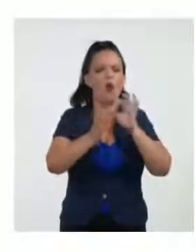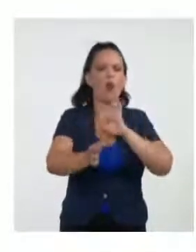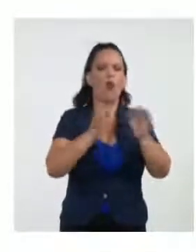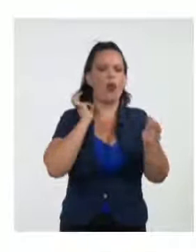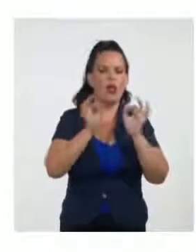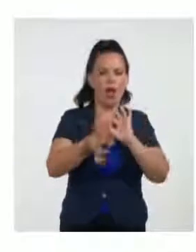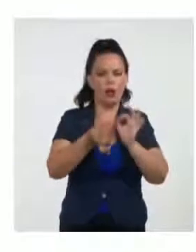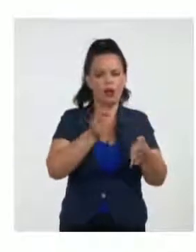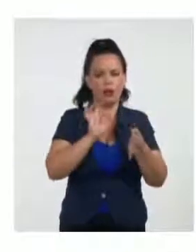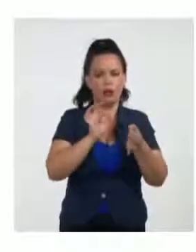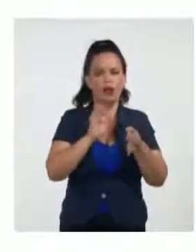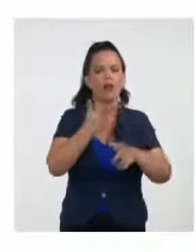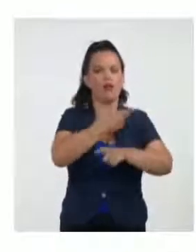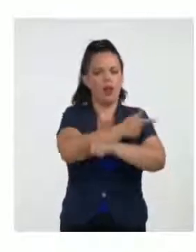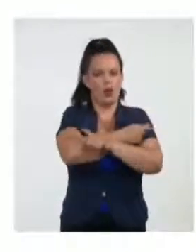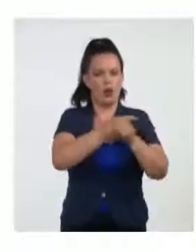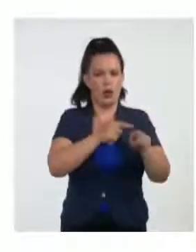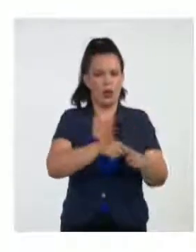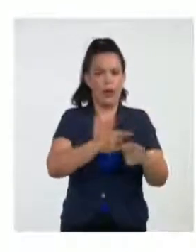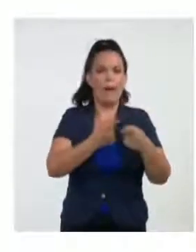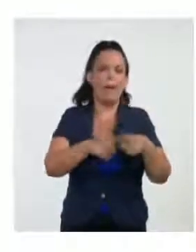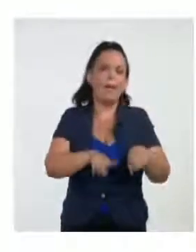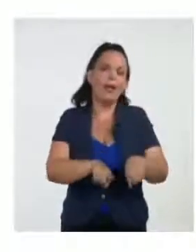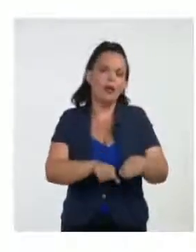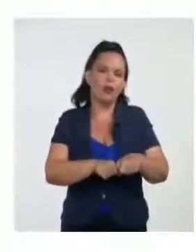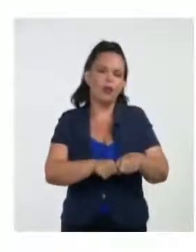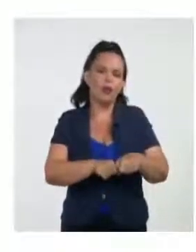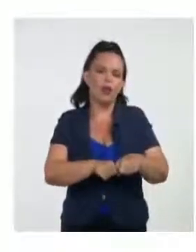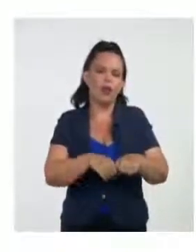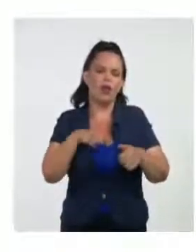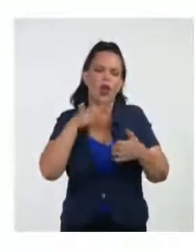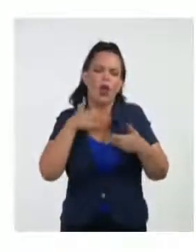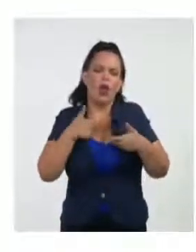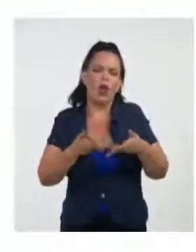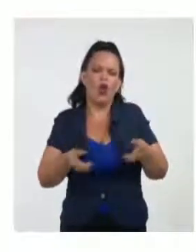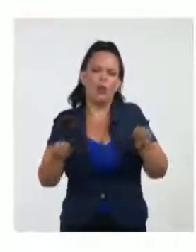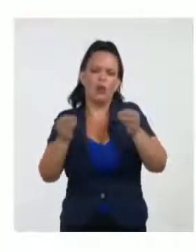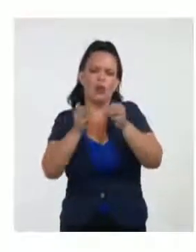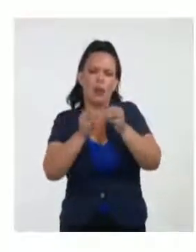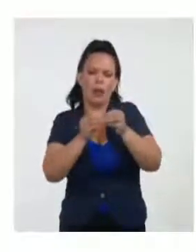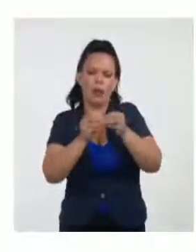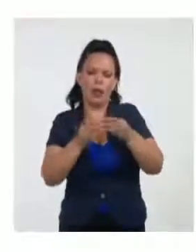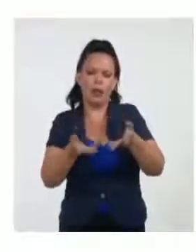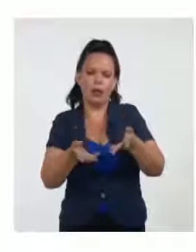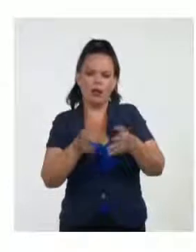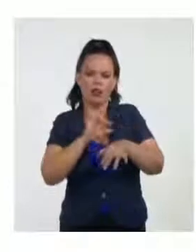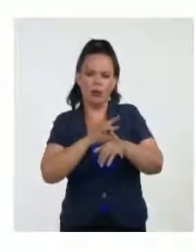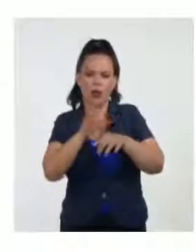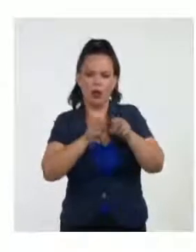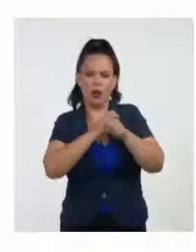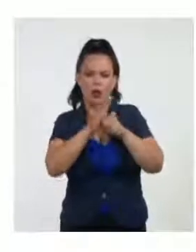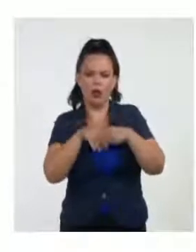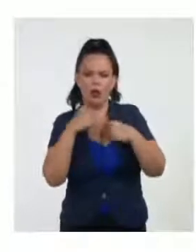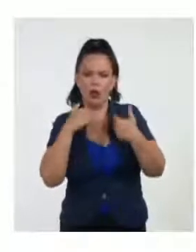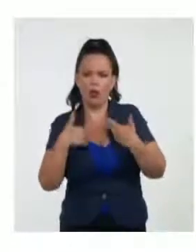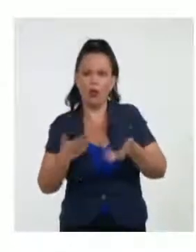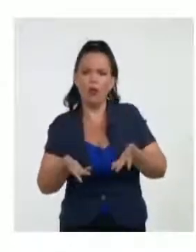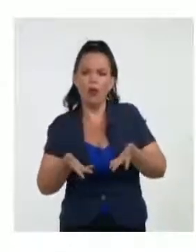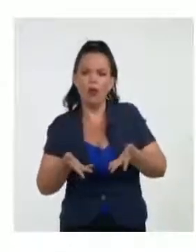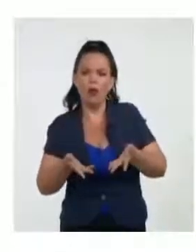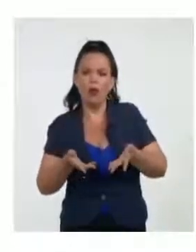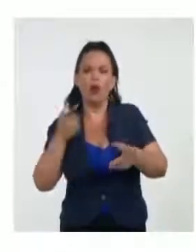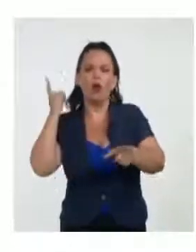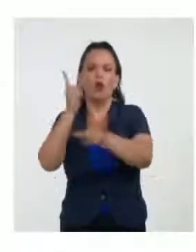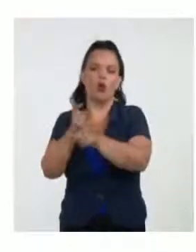forma fundamental en que se transmite la pandemia, el virus, es entre el contacto con las personas que poseen el virus. Es decir, las personas